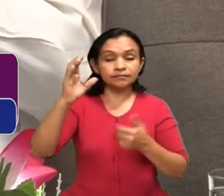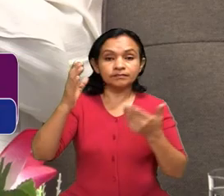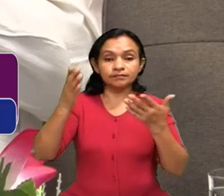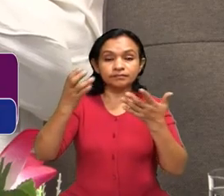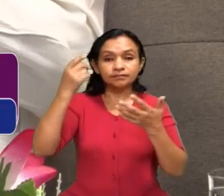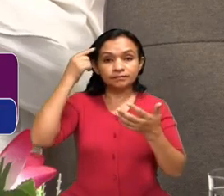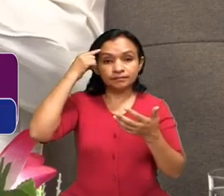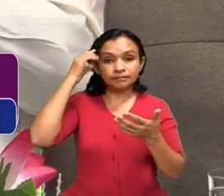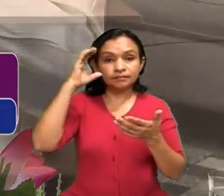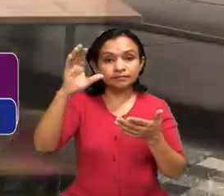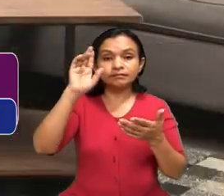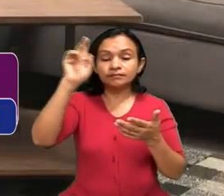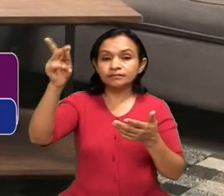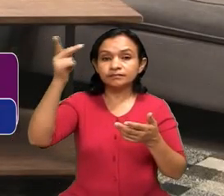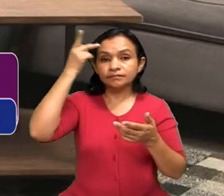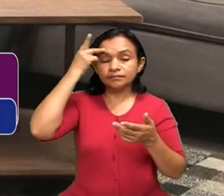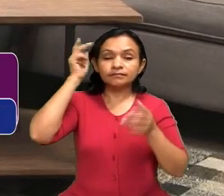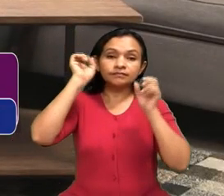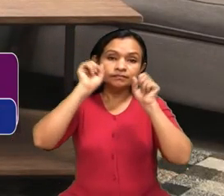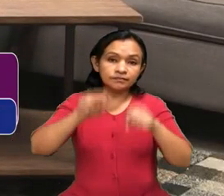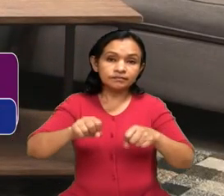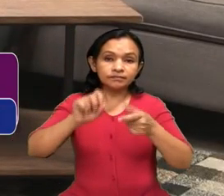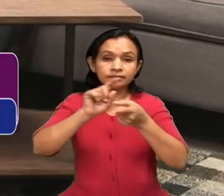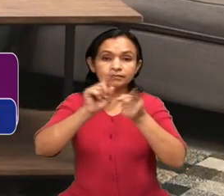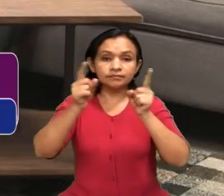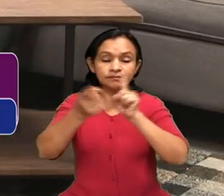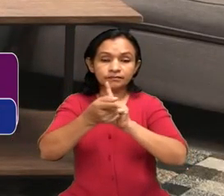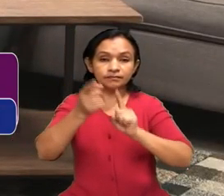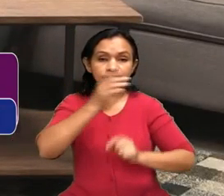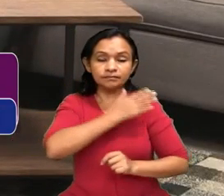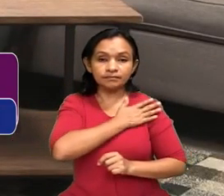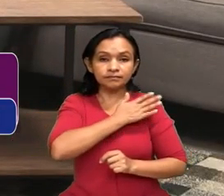opción política, que se podía salir de Somoza.